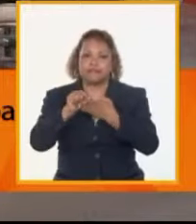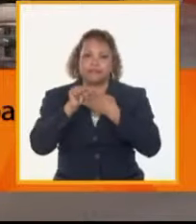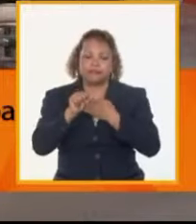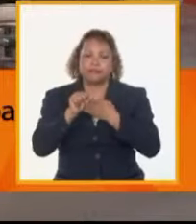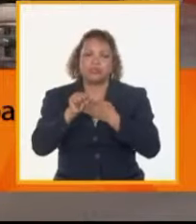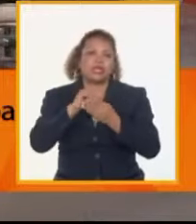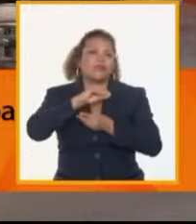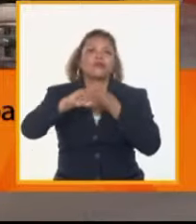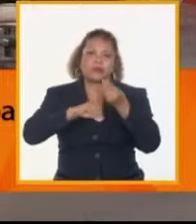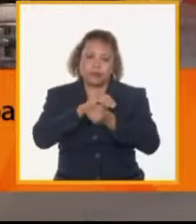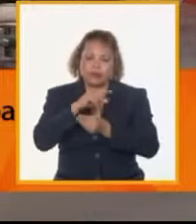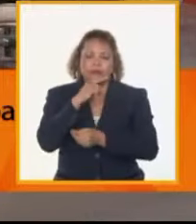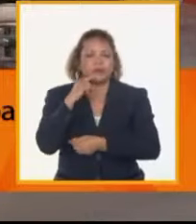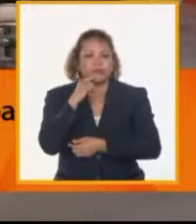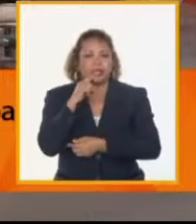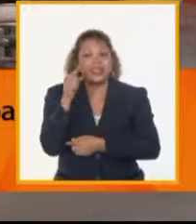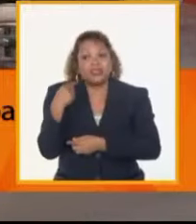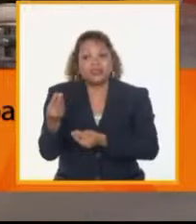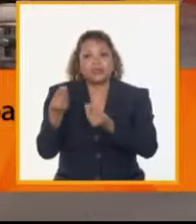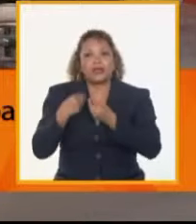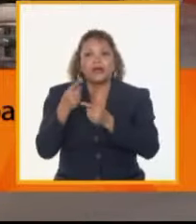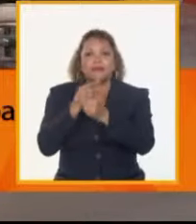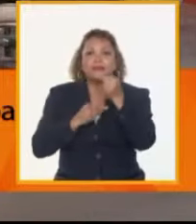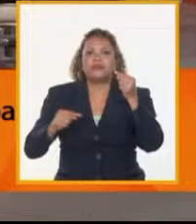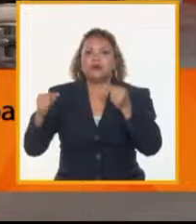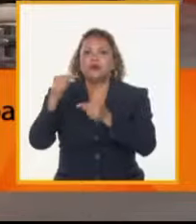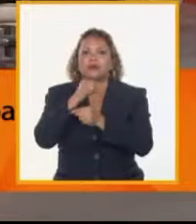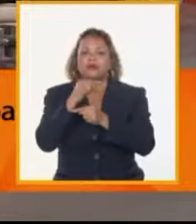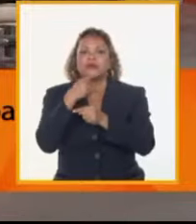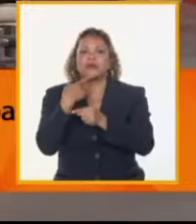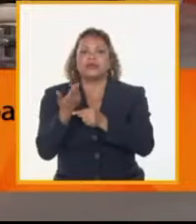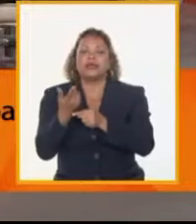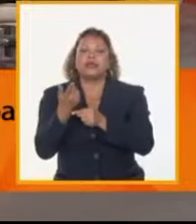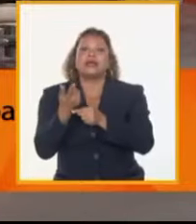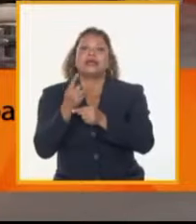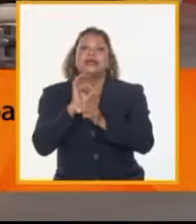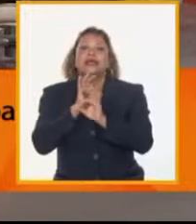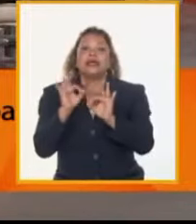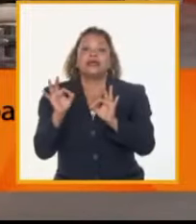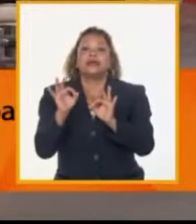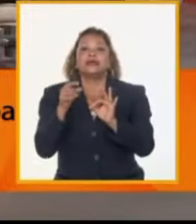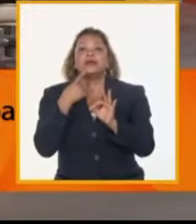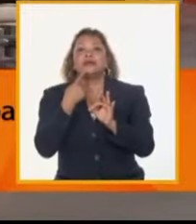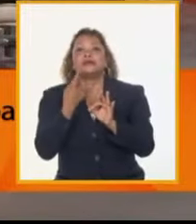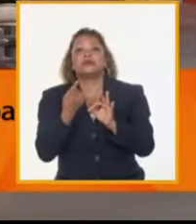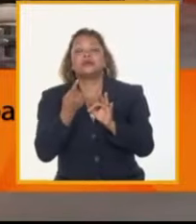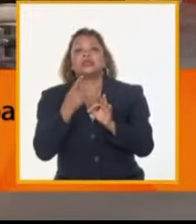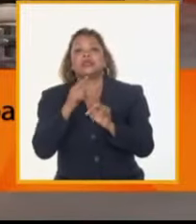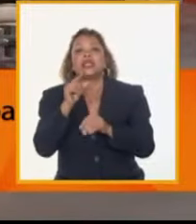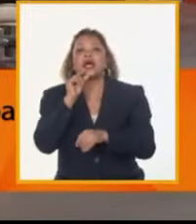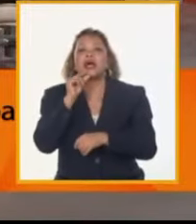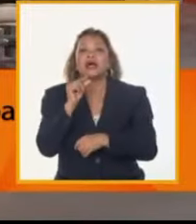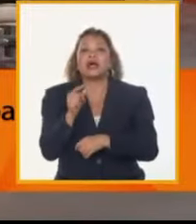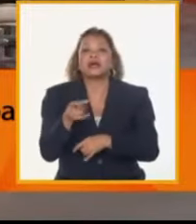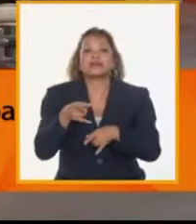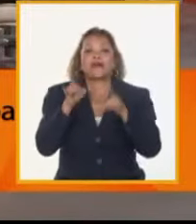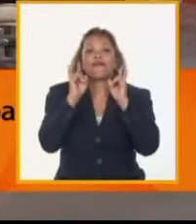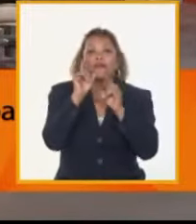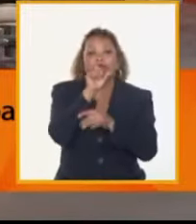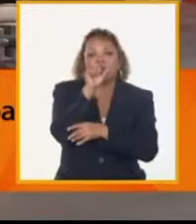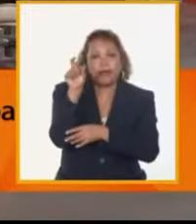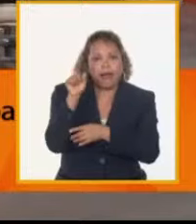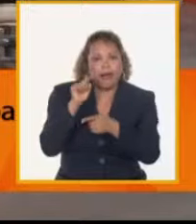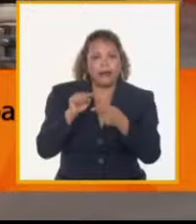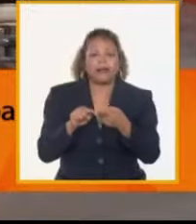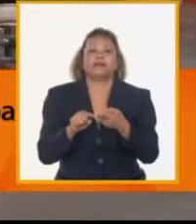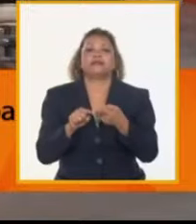hemodiálisis, y se le da la prioridad. Están las escuelas también, que son las escuelas especiales, la funeraria. Es un grupo de servicios que se